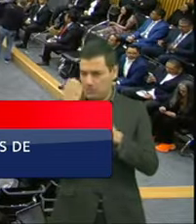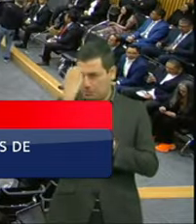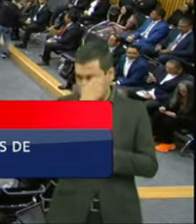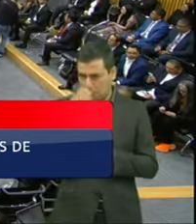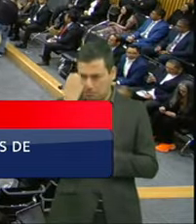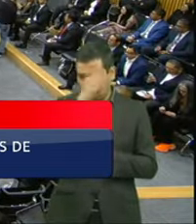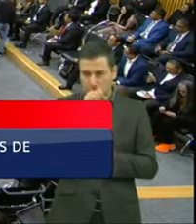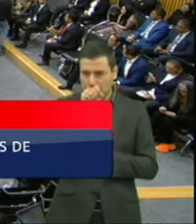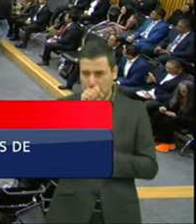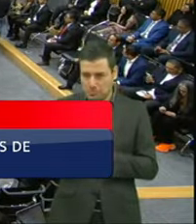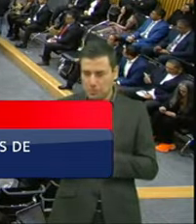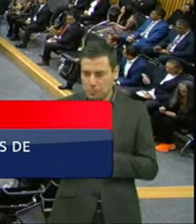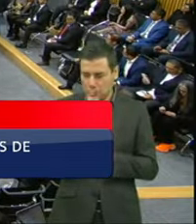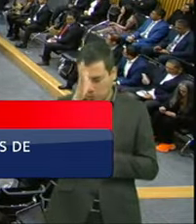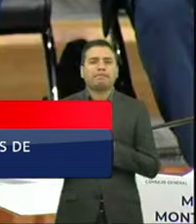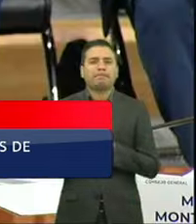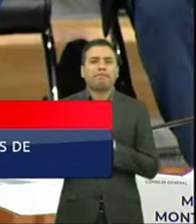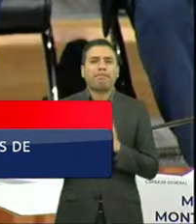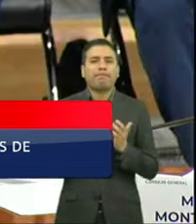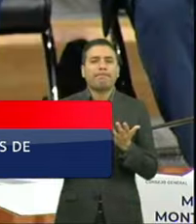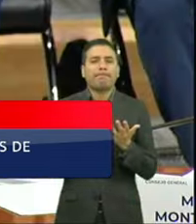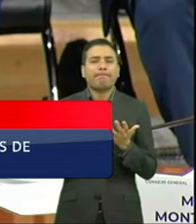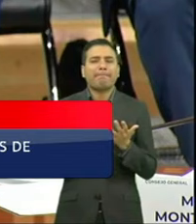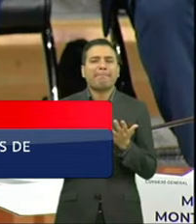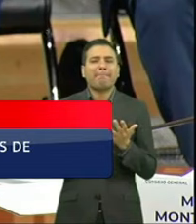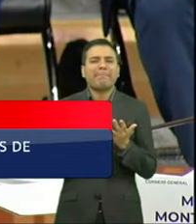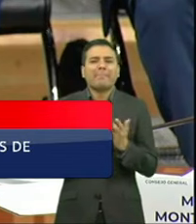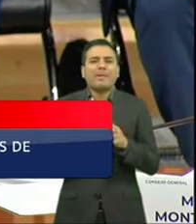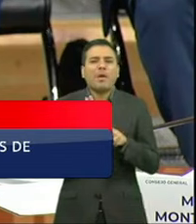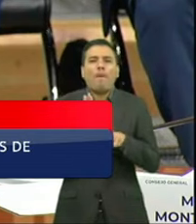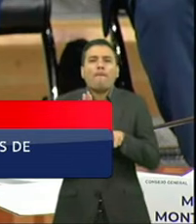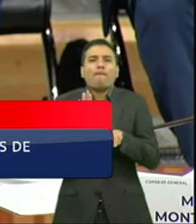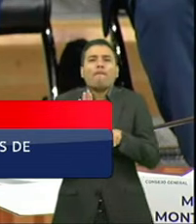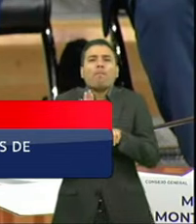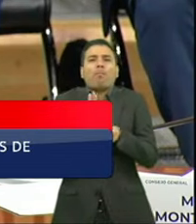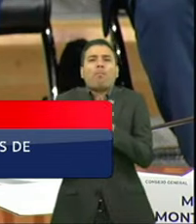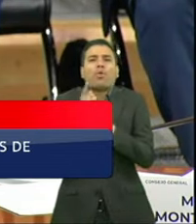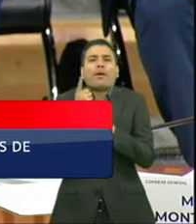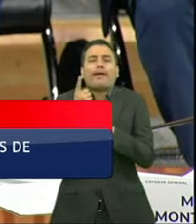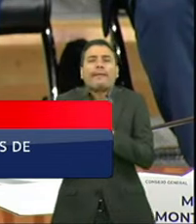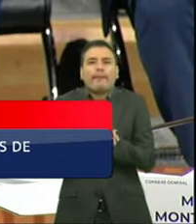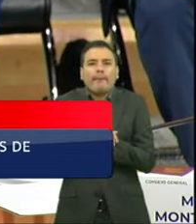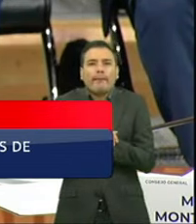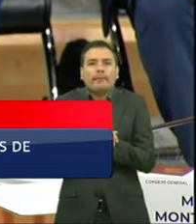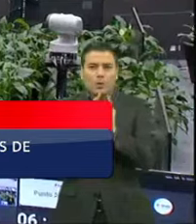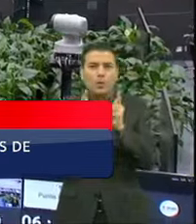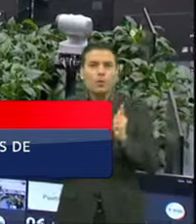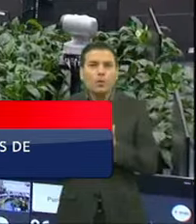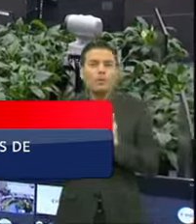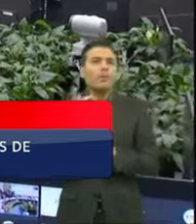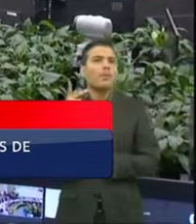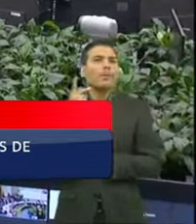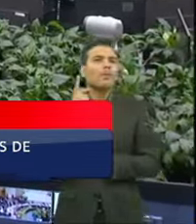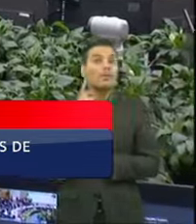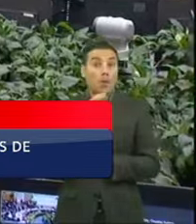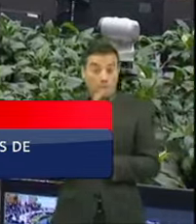no dudo, no, pero sí es correcto que todos ya lo hicieron, 42. El 43 que nos falta